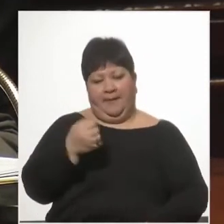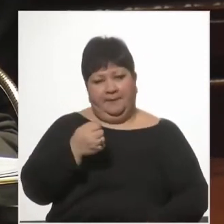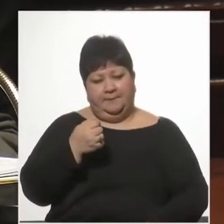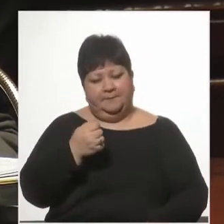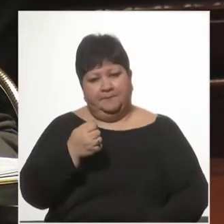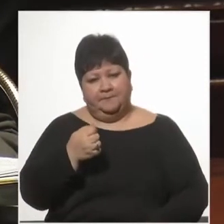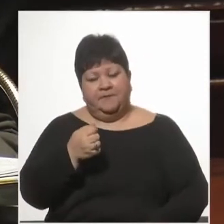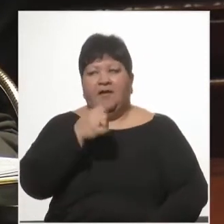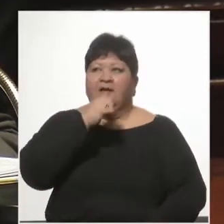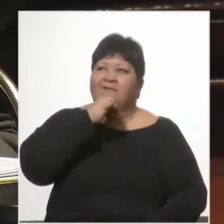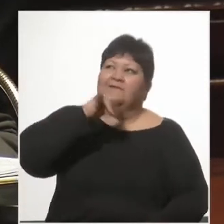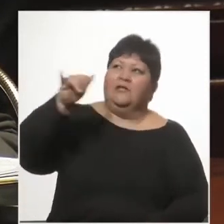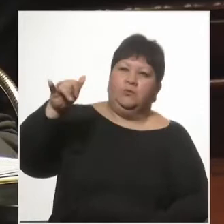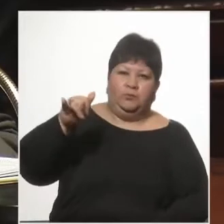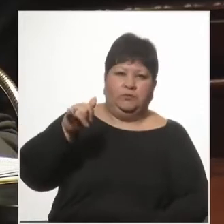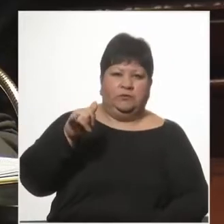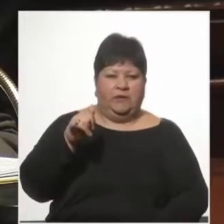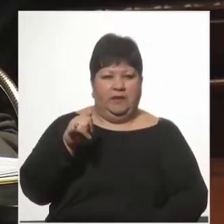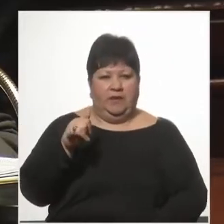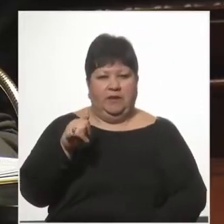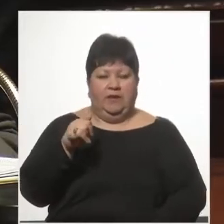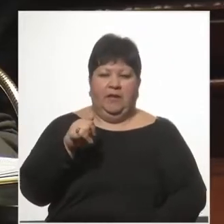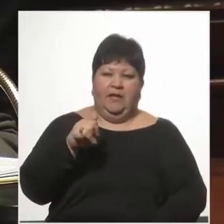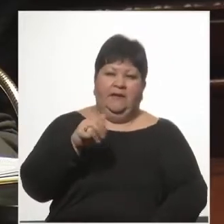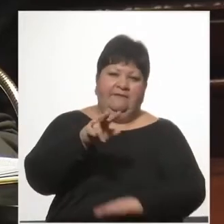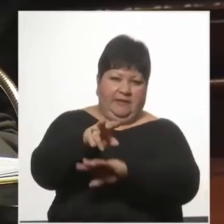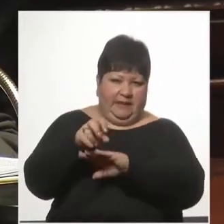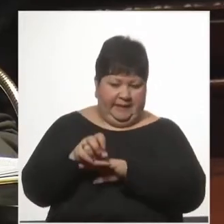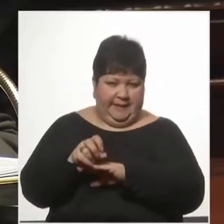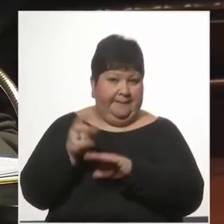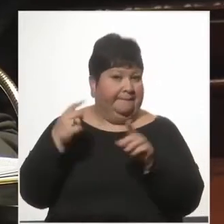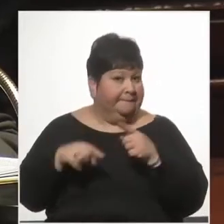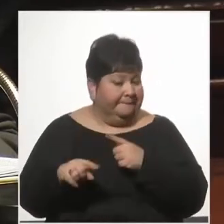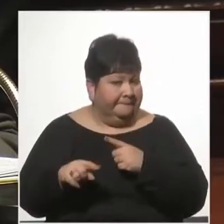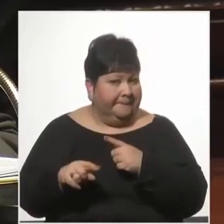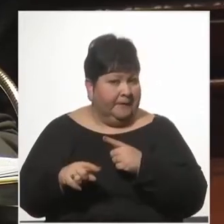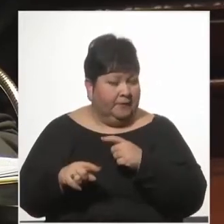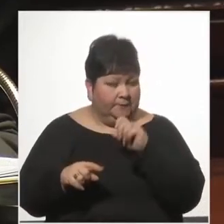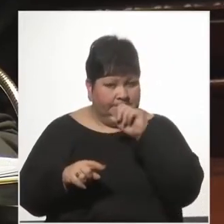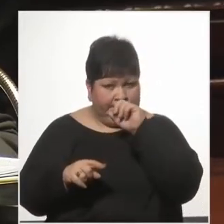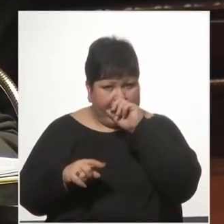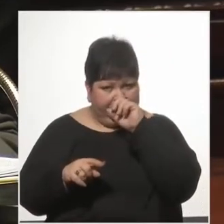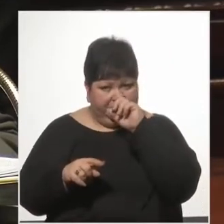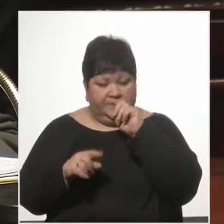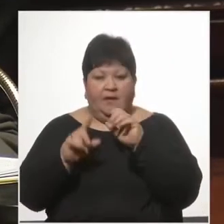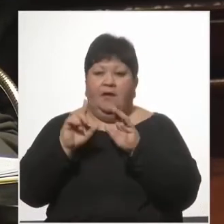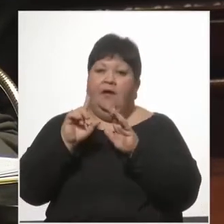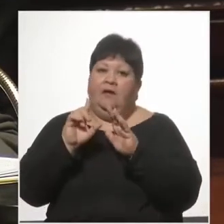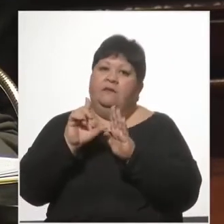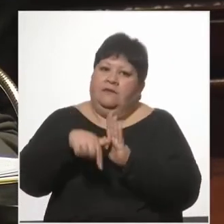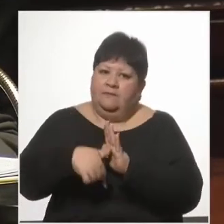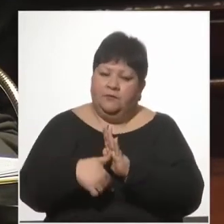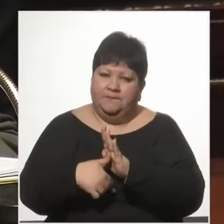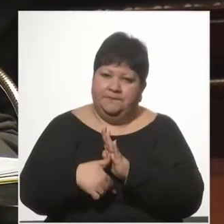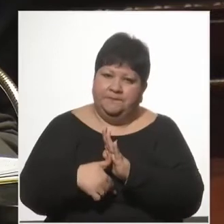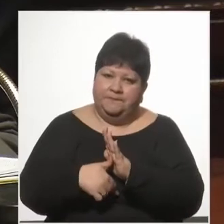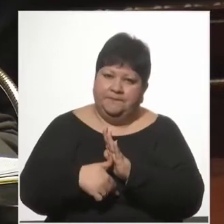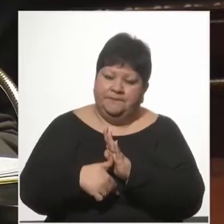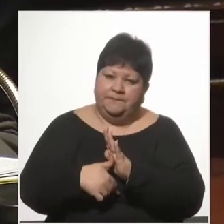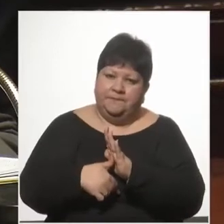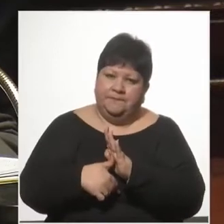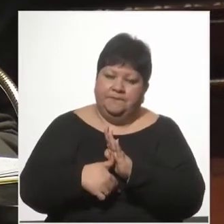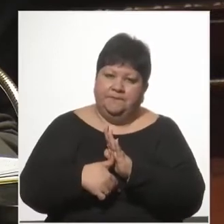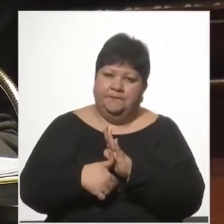denuncia ante la Fiscalía, pero con un considerable atraso.